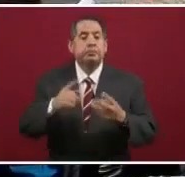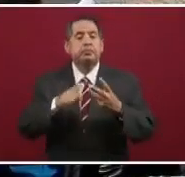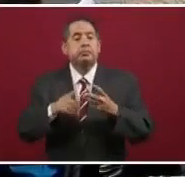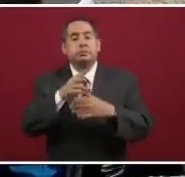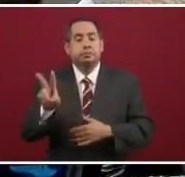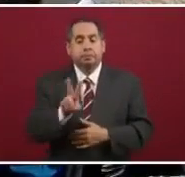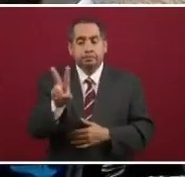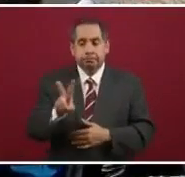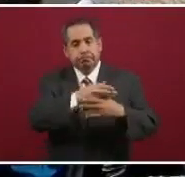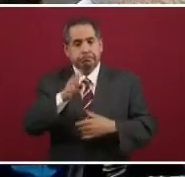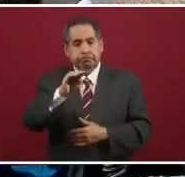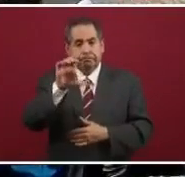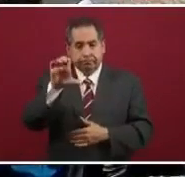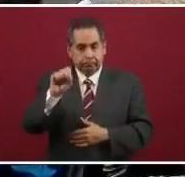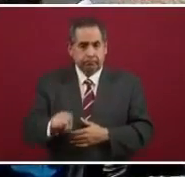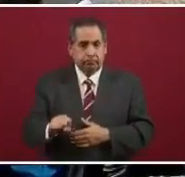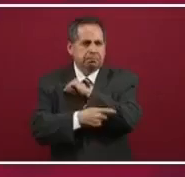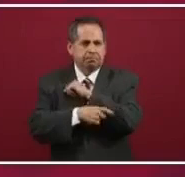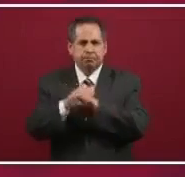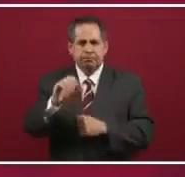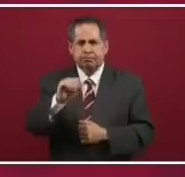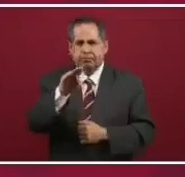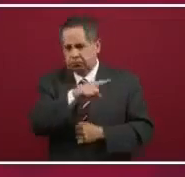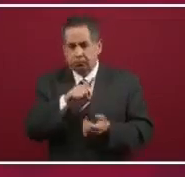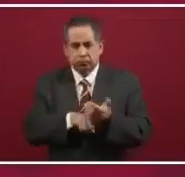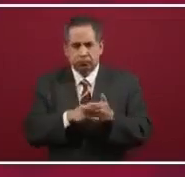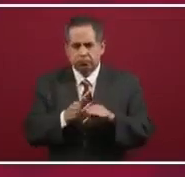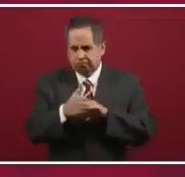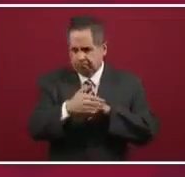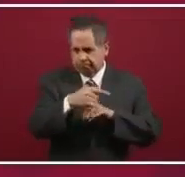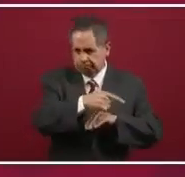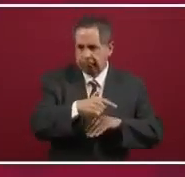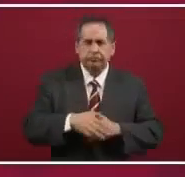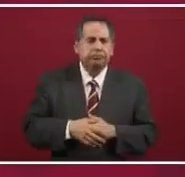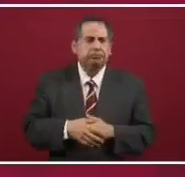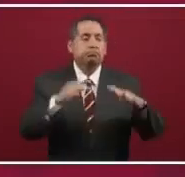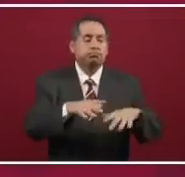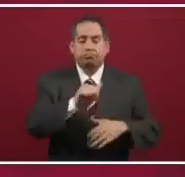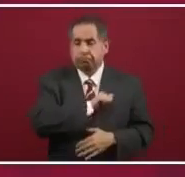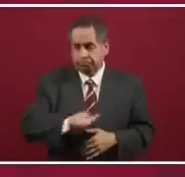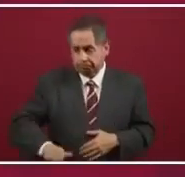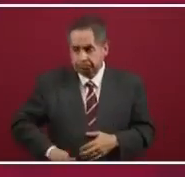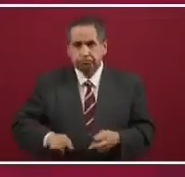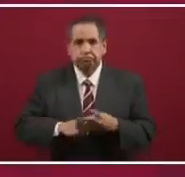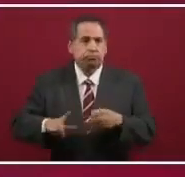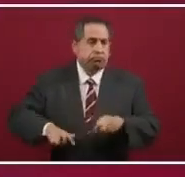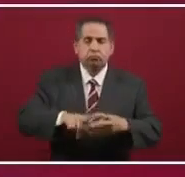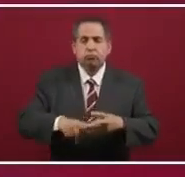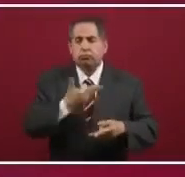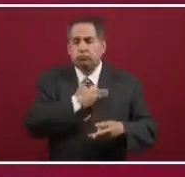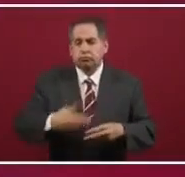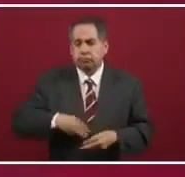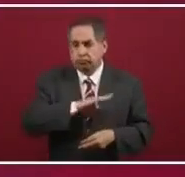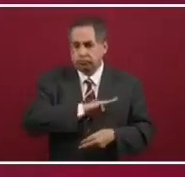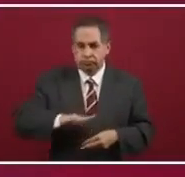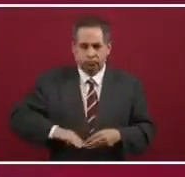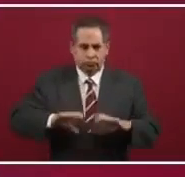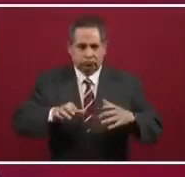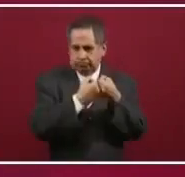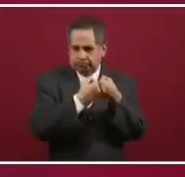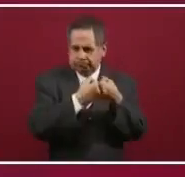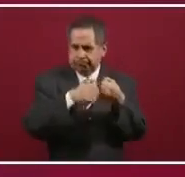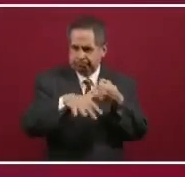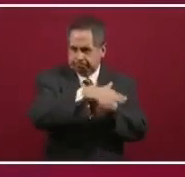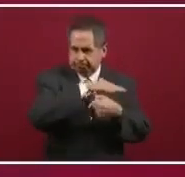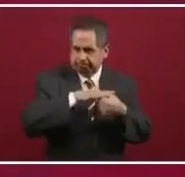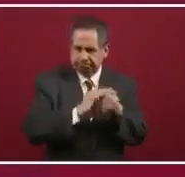el viernes. Es una reunión de alcaldes, de gobernadores, de presidentes municipales de la zona fronteriza